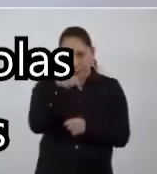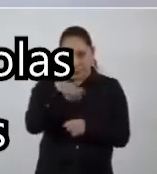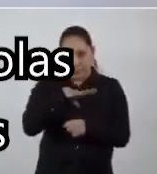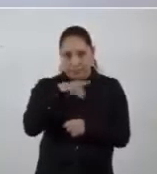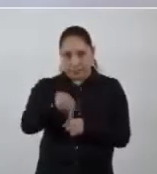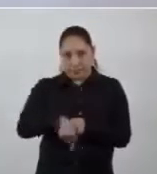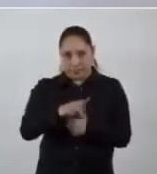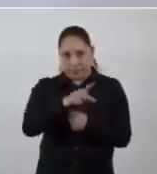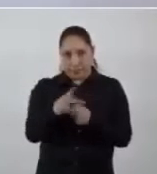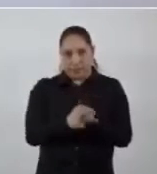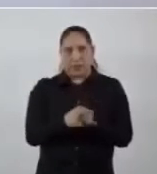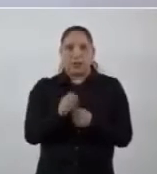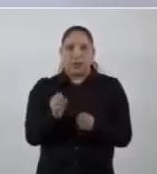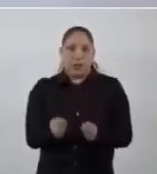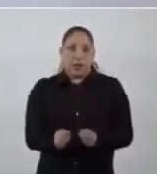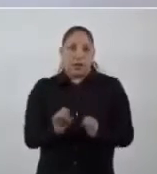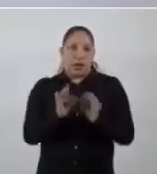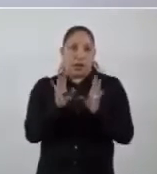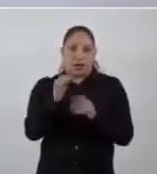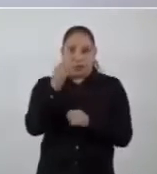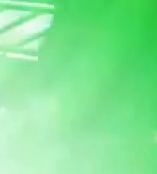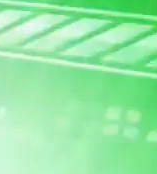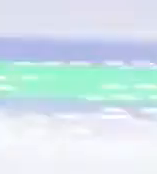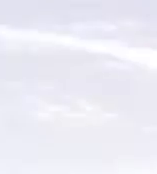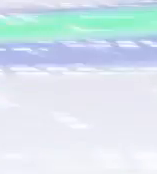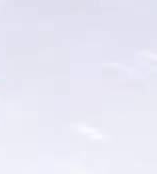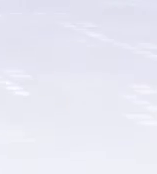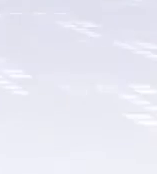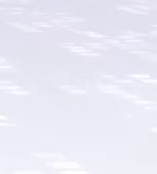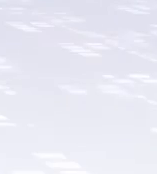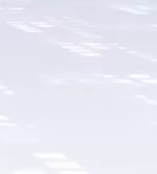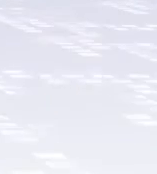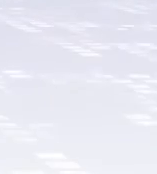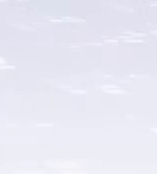que mantengan y mejoren sus prácticas de siembra. Noticieros Teleurban.